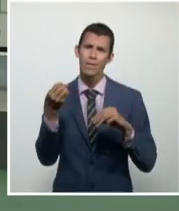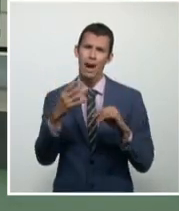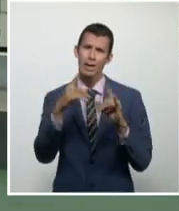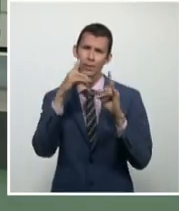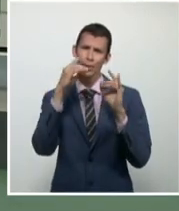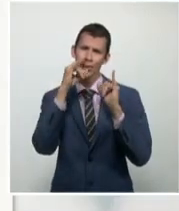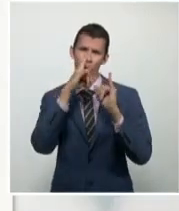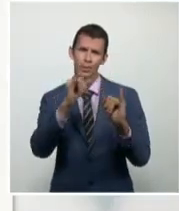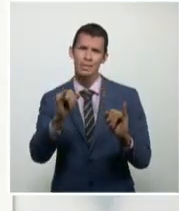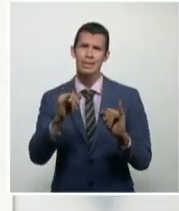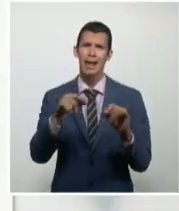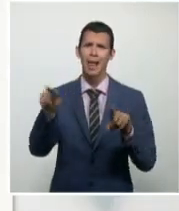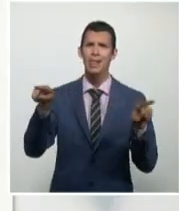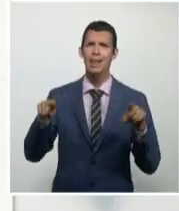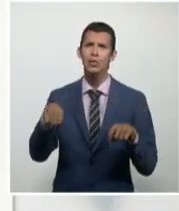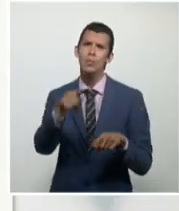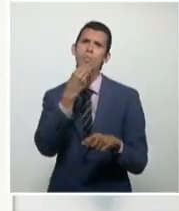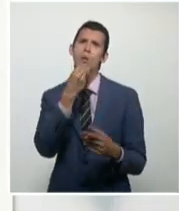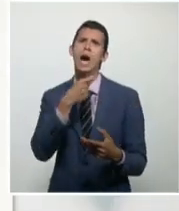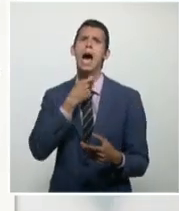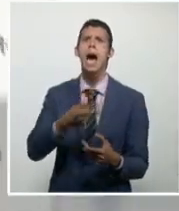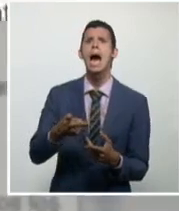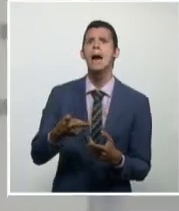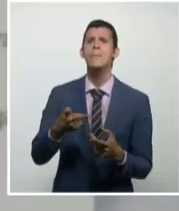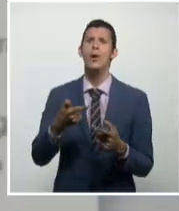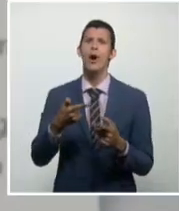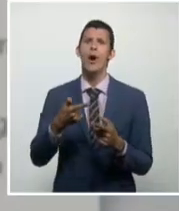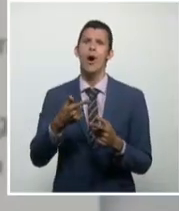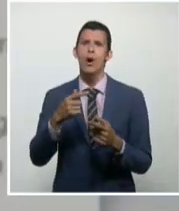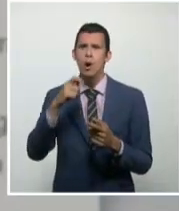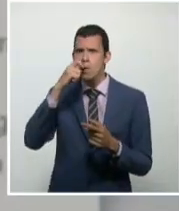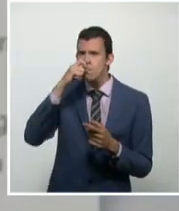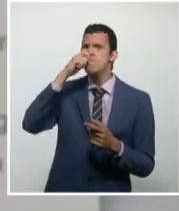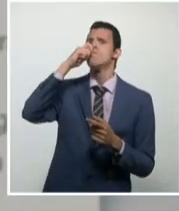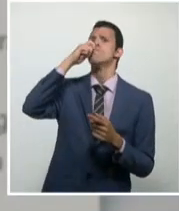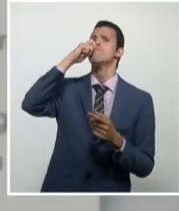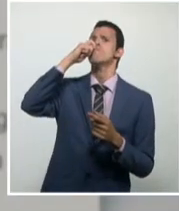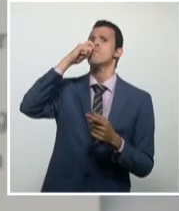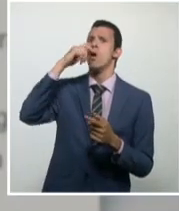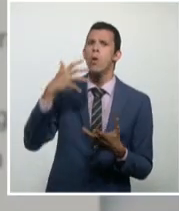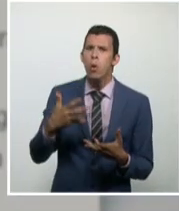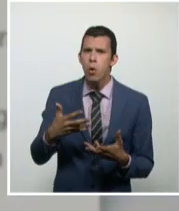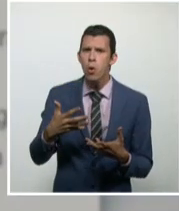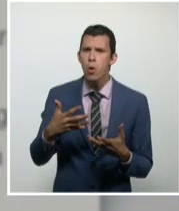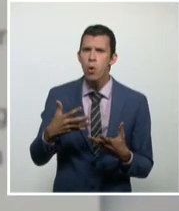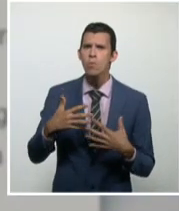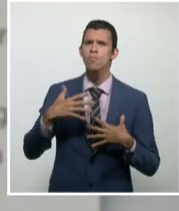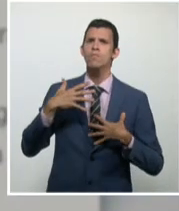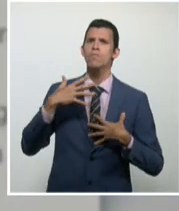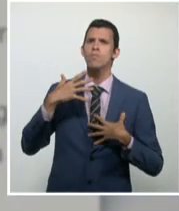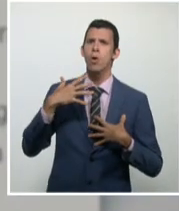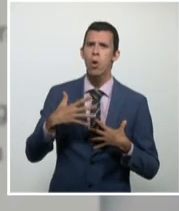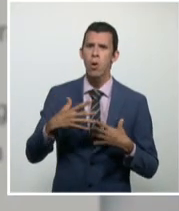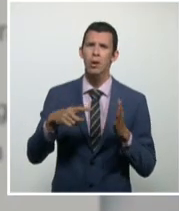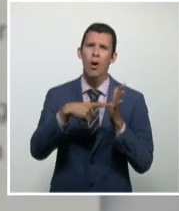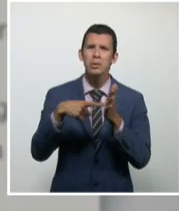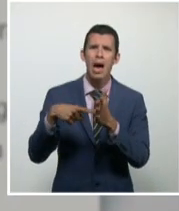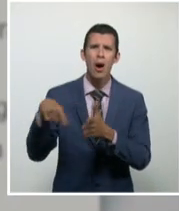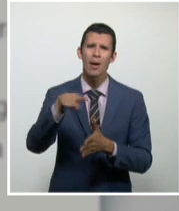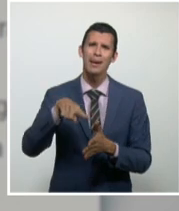falsas por ejemplo un mensaje que sugiere inhalar profundamente y sostener la respiración durante más de 10 segundos